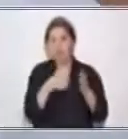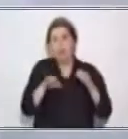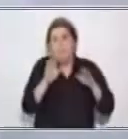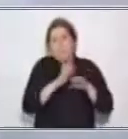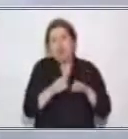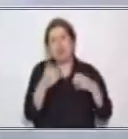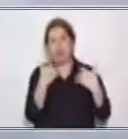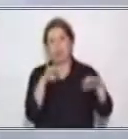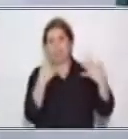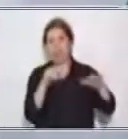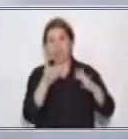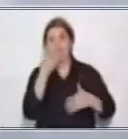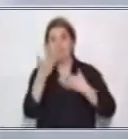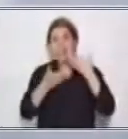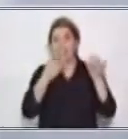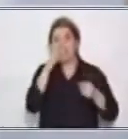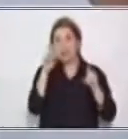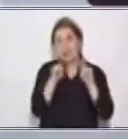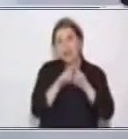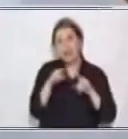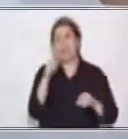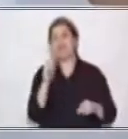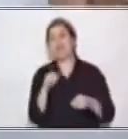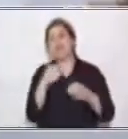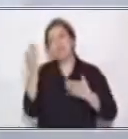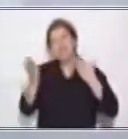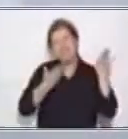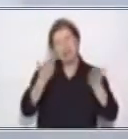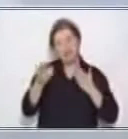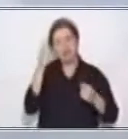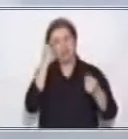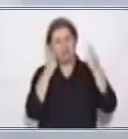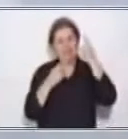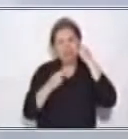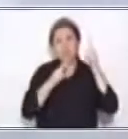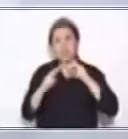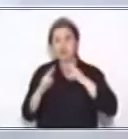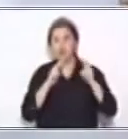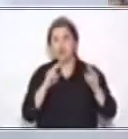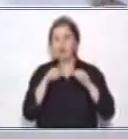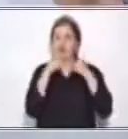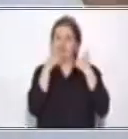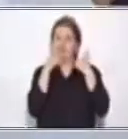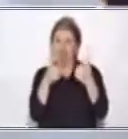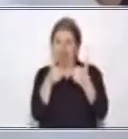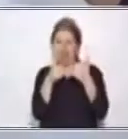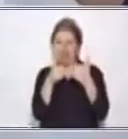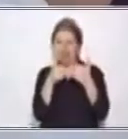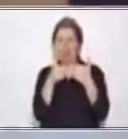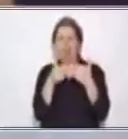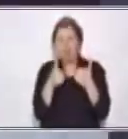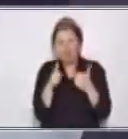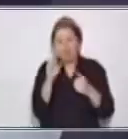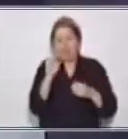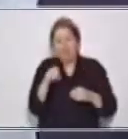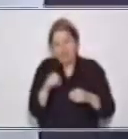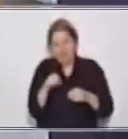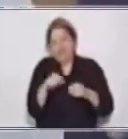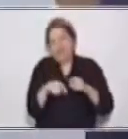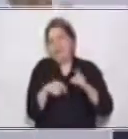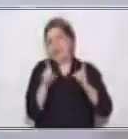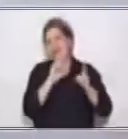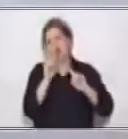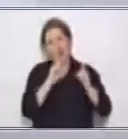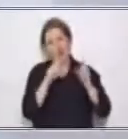y más fácil. También nos sirve para revisar si nuestro resultado está bien. Si este no hubiera sido igual a